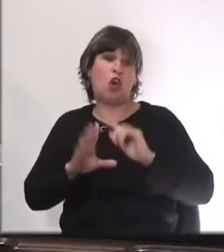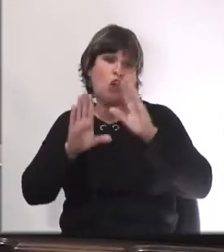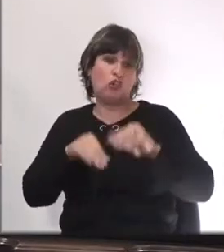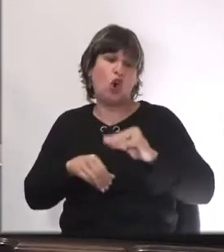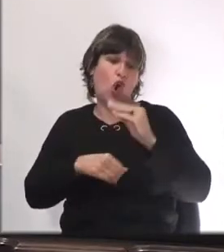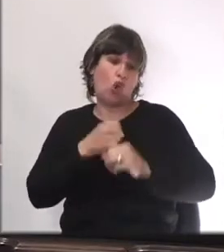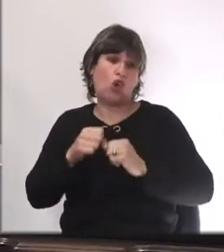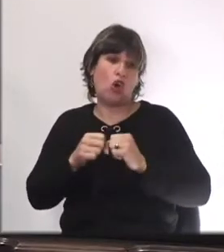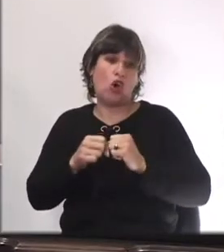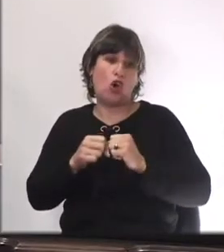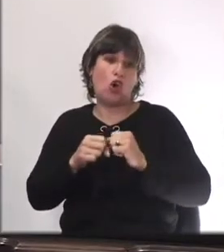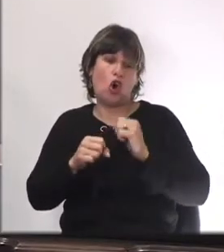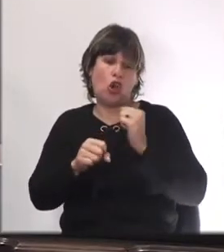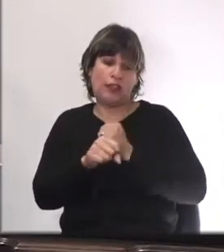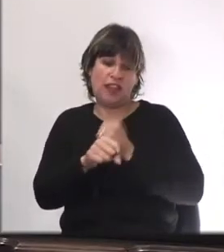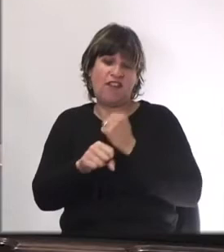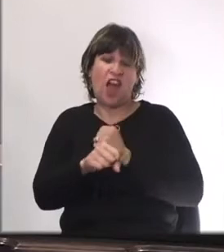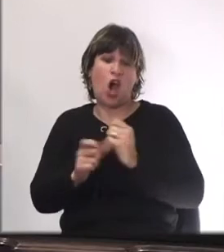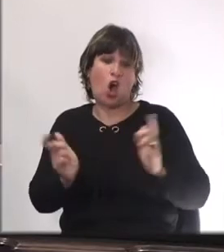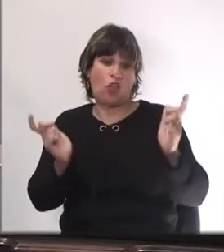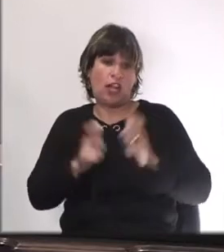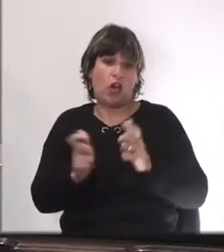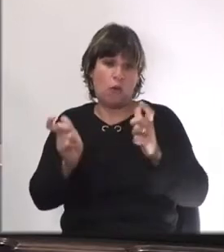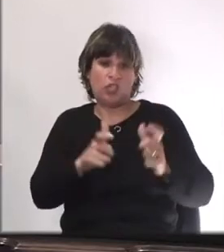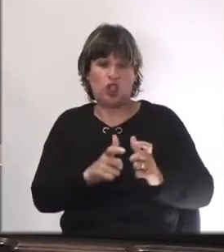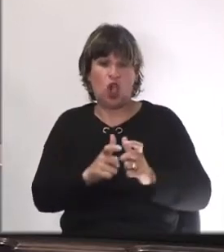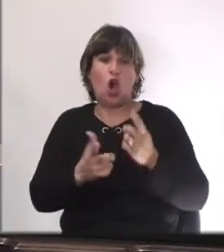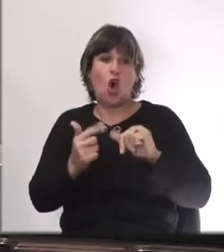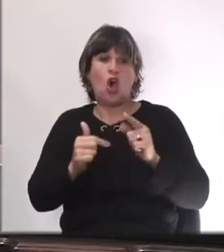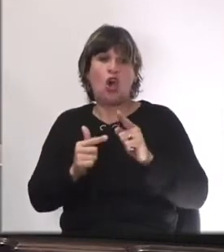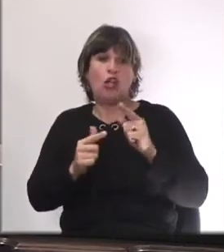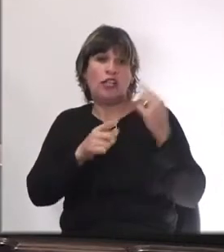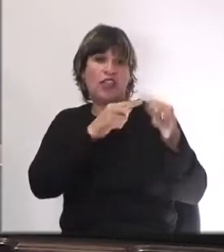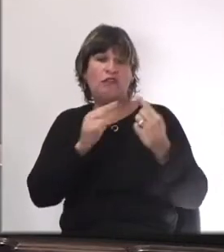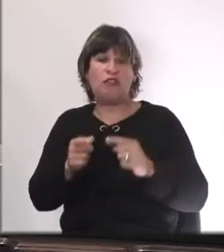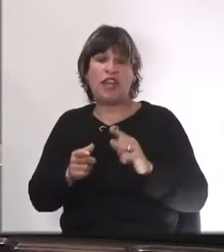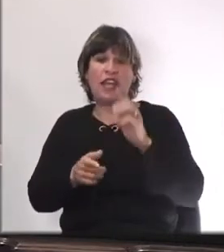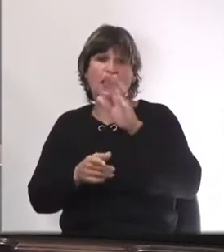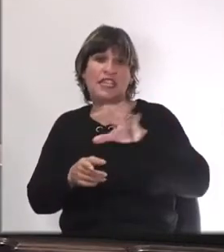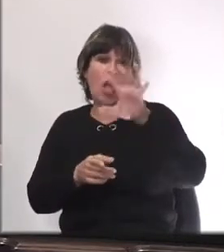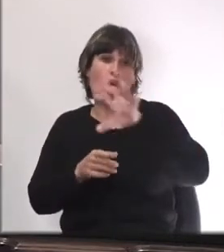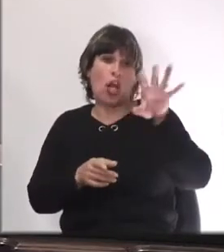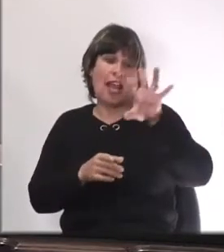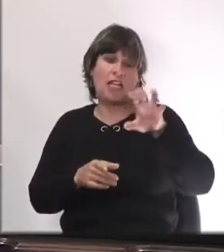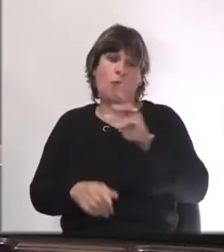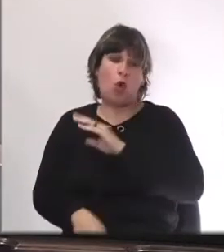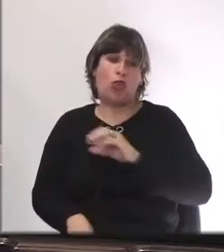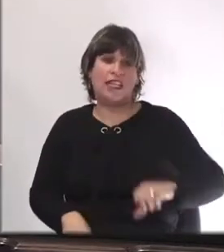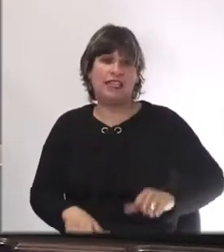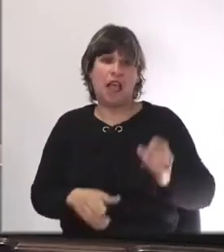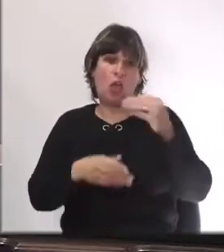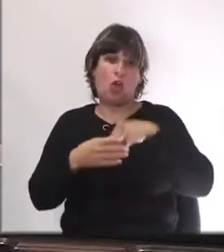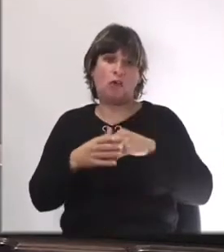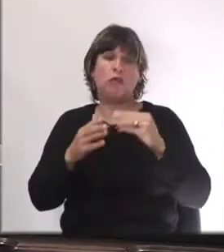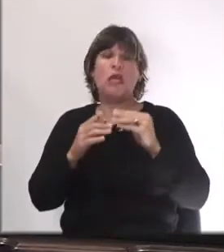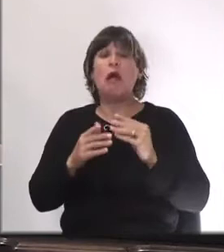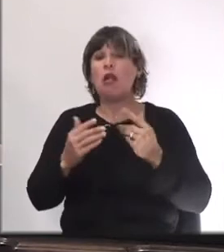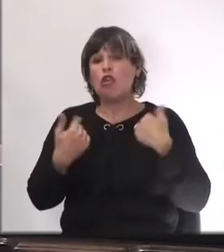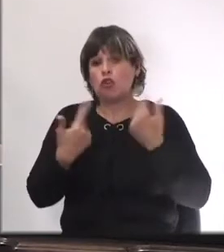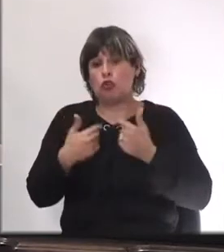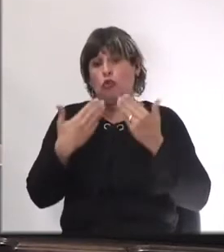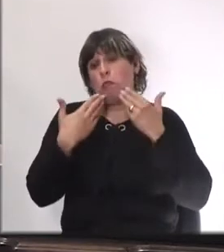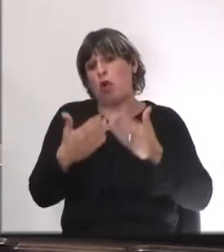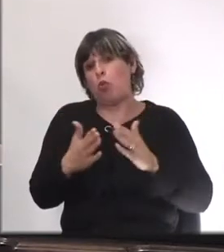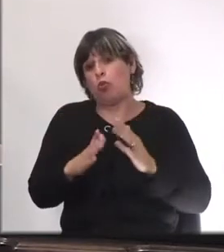en la comisión por parte de los distintos organismos públicos, los organismos que están en el presupuesto. O sea, preguntábamos y